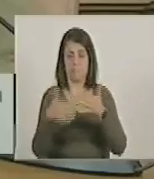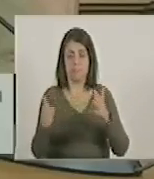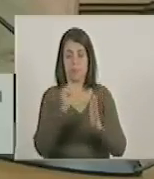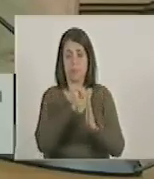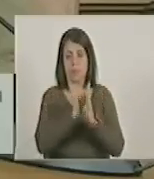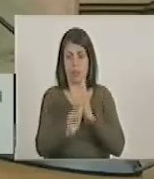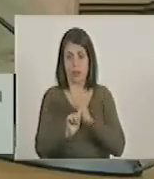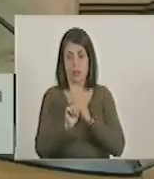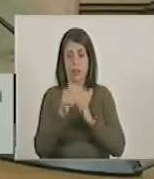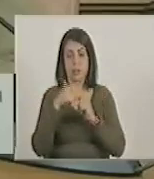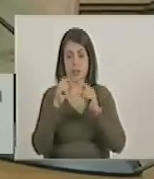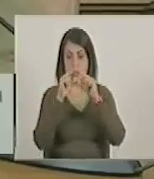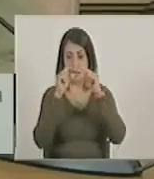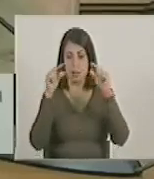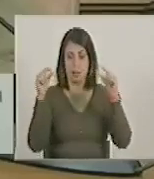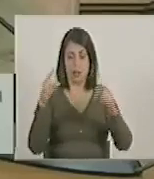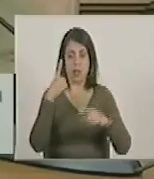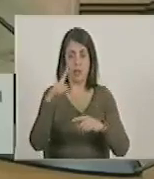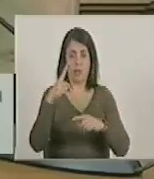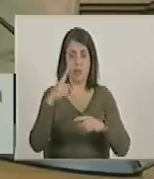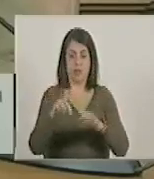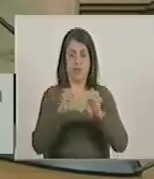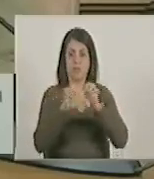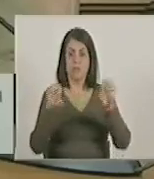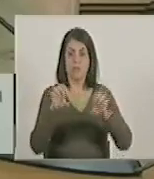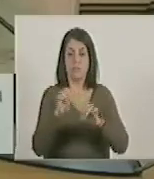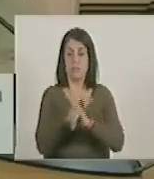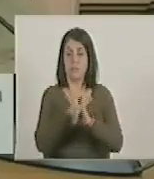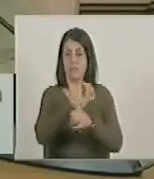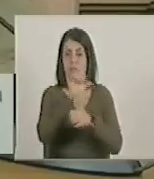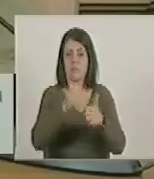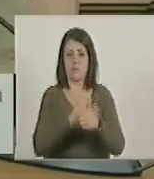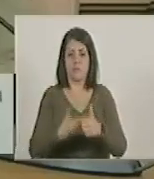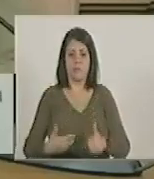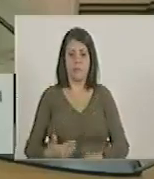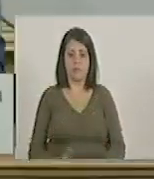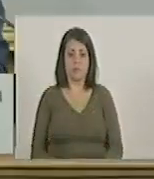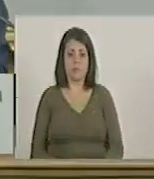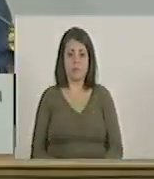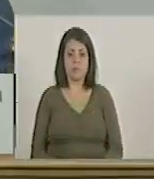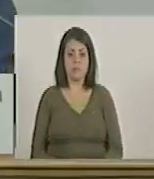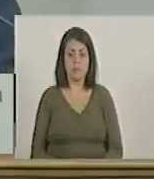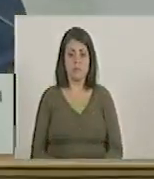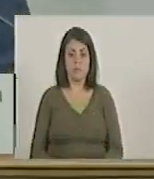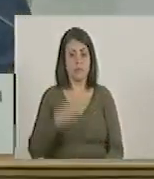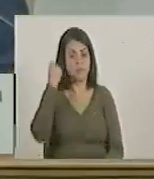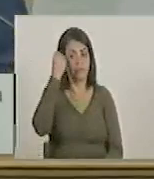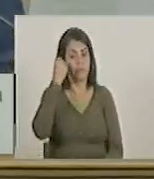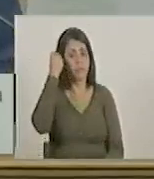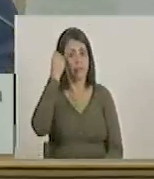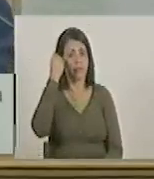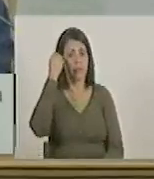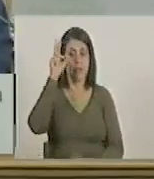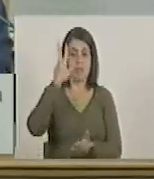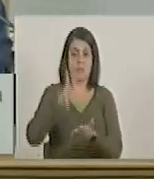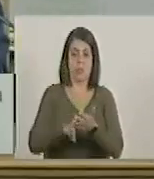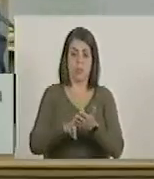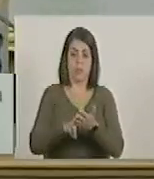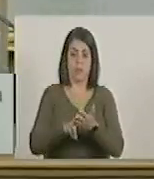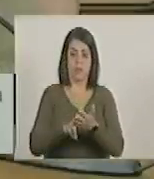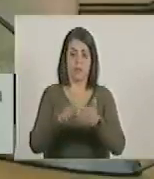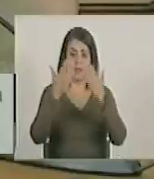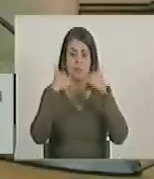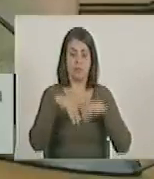siguientes términos. Epígrafe, derecho a la educación. Es todo, vicepresidente. Consideración. Aprobado.